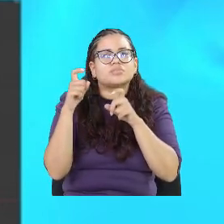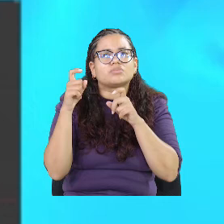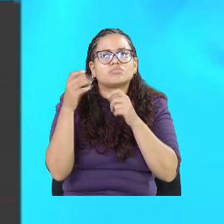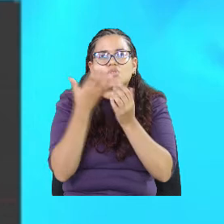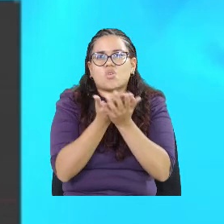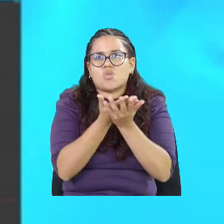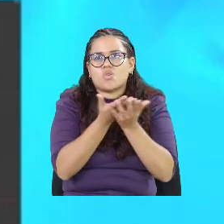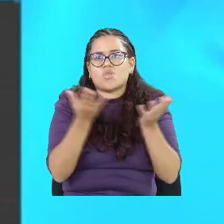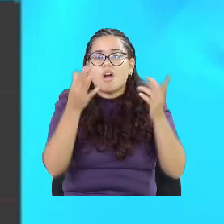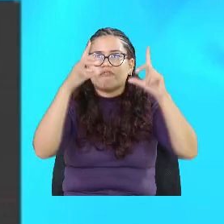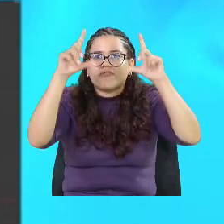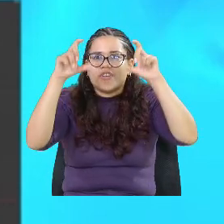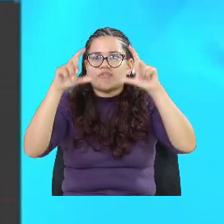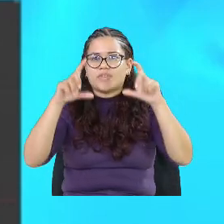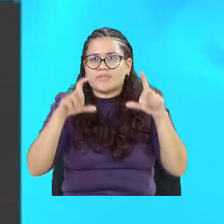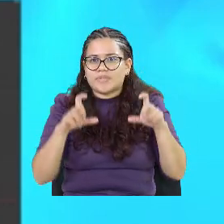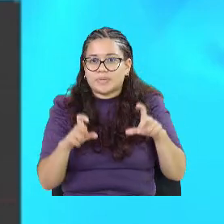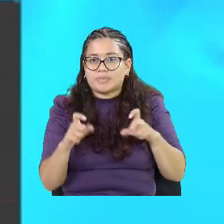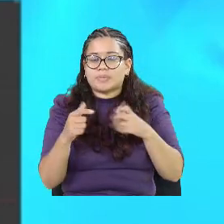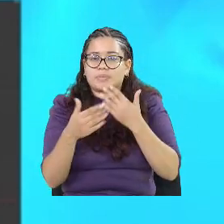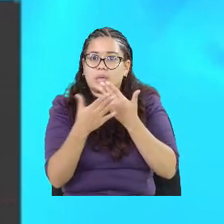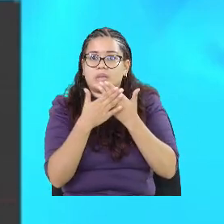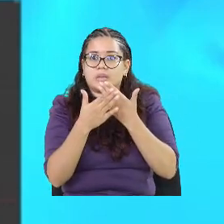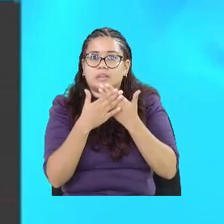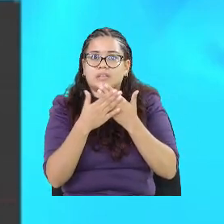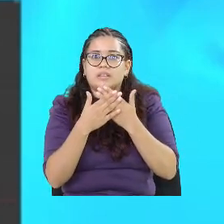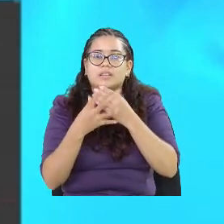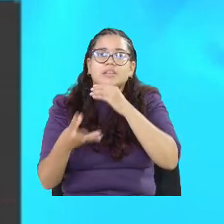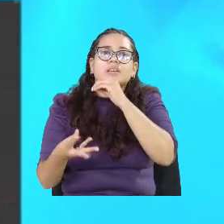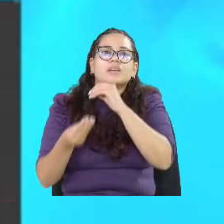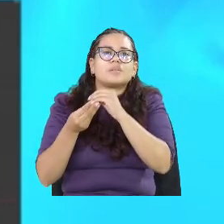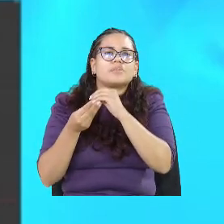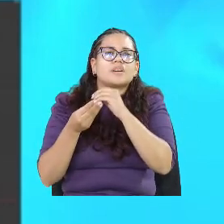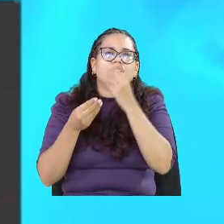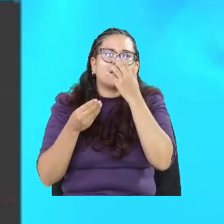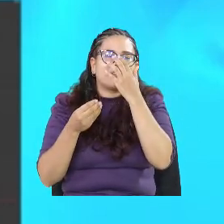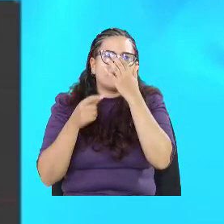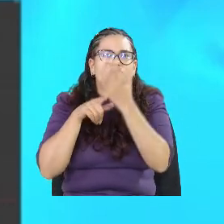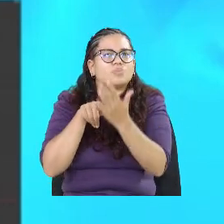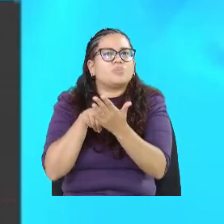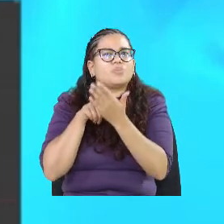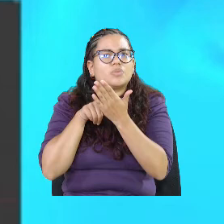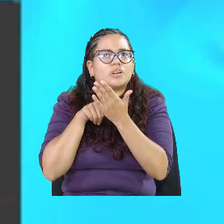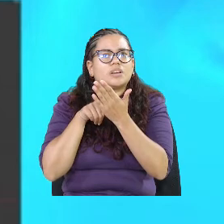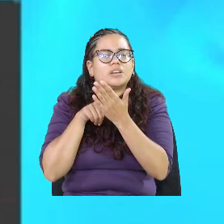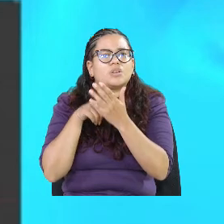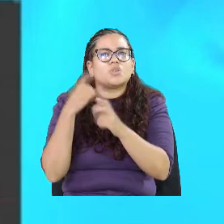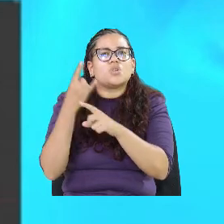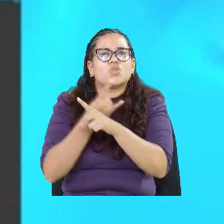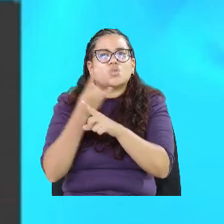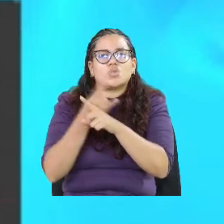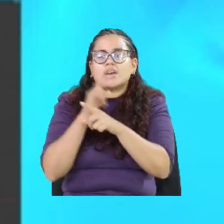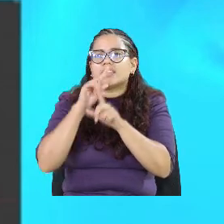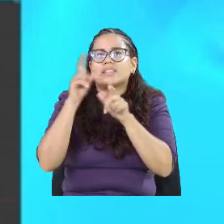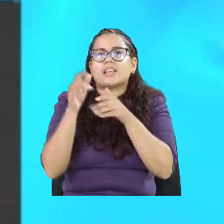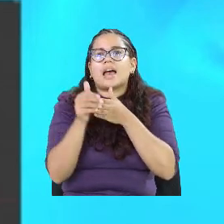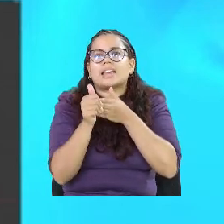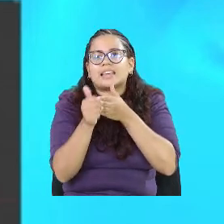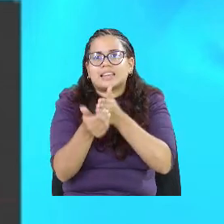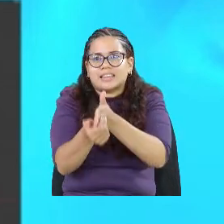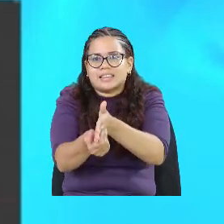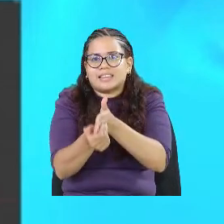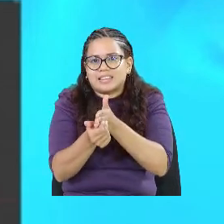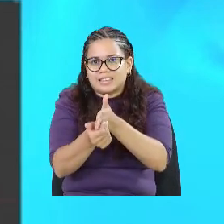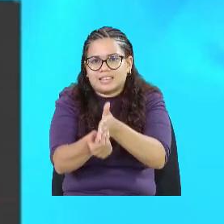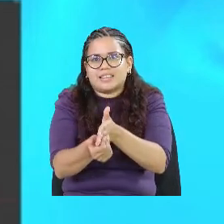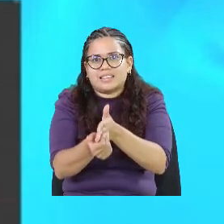elementos fotográficos de ese escaneo. Entonces aquí se muestra, por ejemplo, se usan unas guías en las